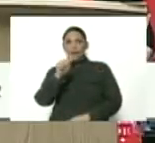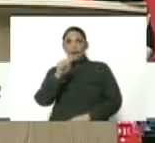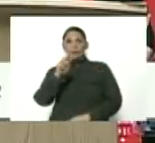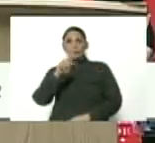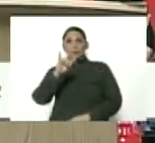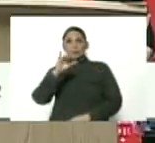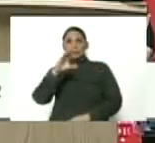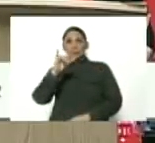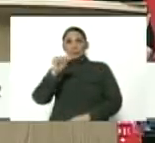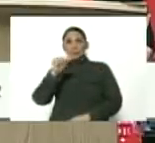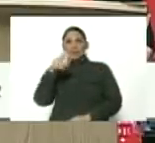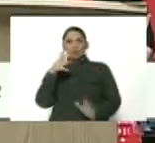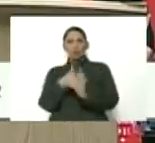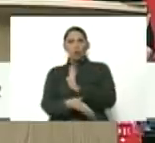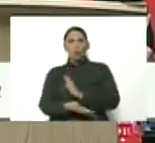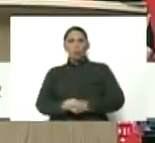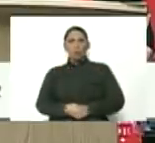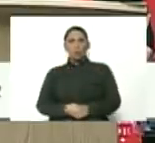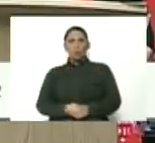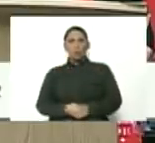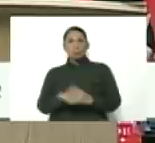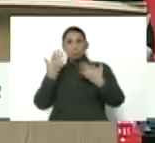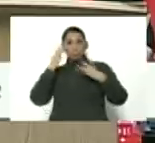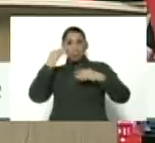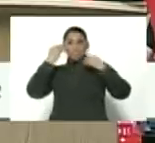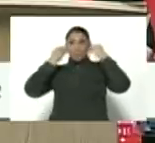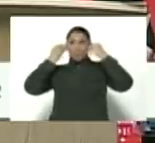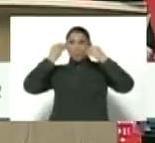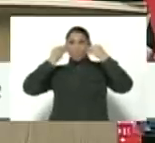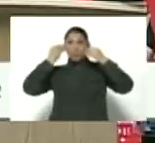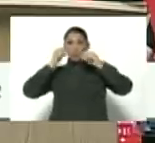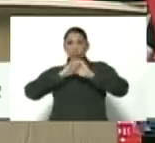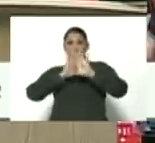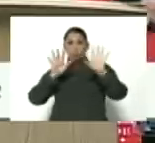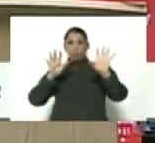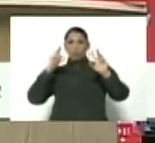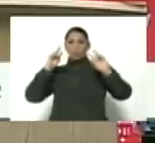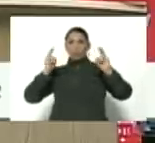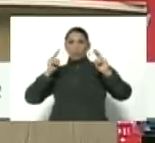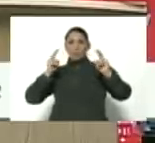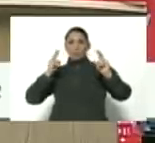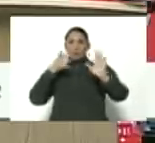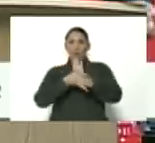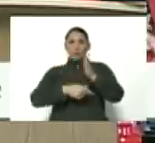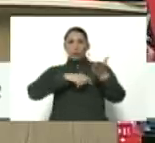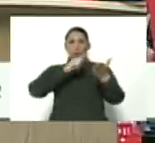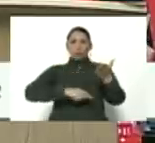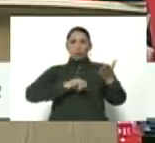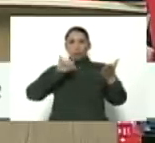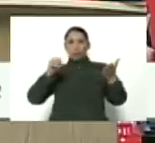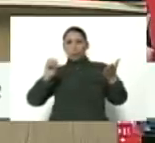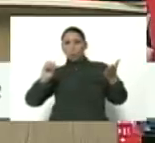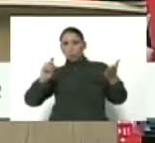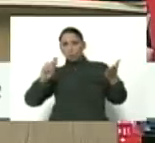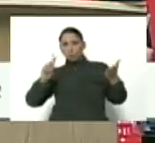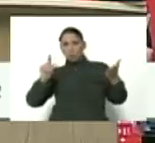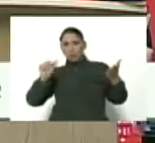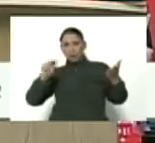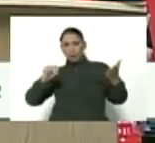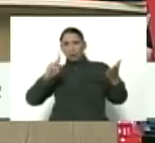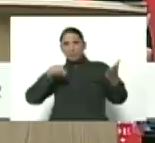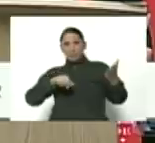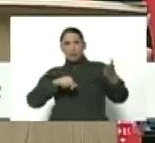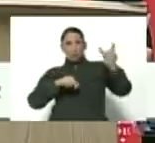refiriéndose a, tratando de clarificar los temas referentes al contrato entre Jordan Woodruff y